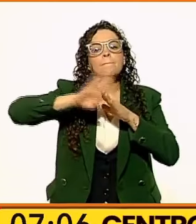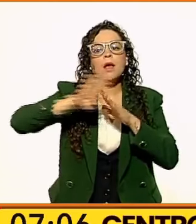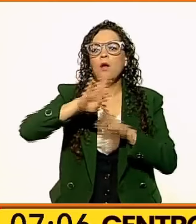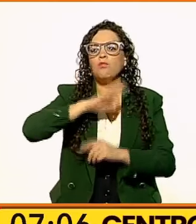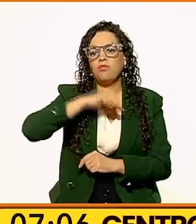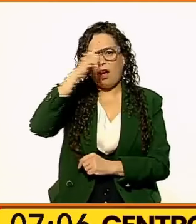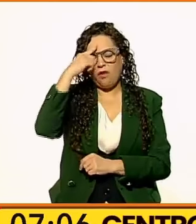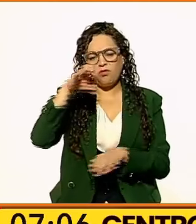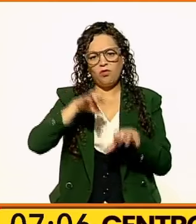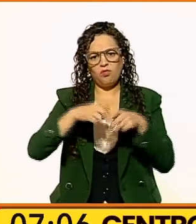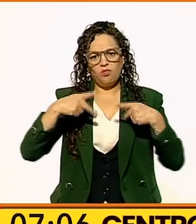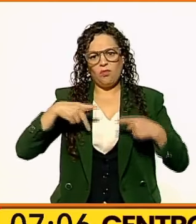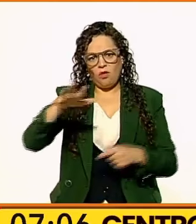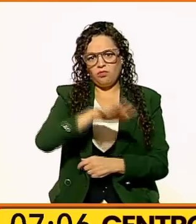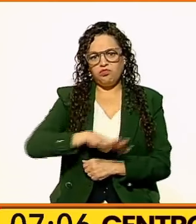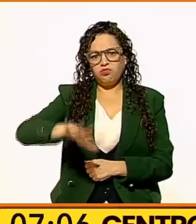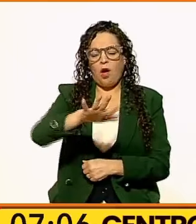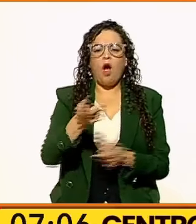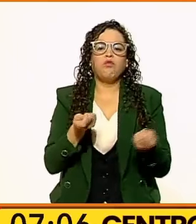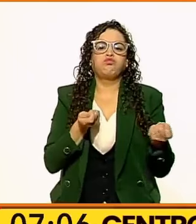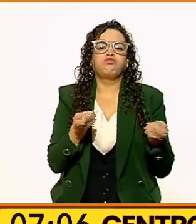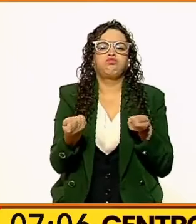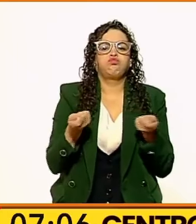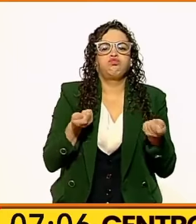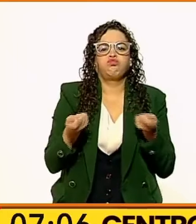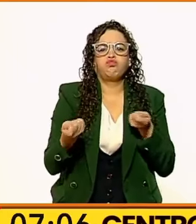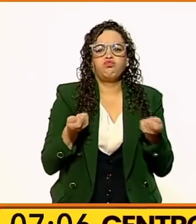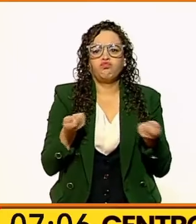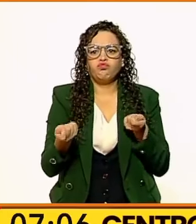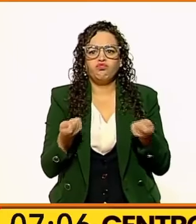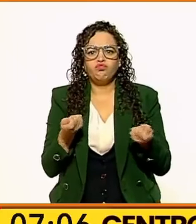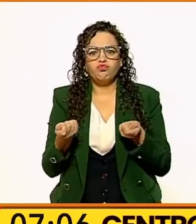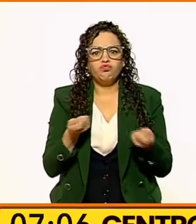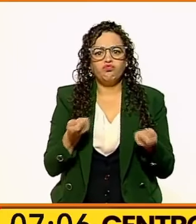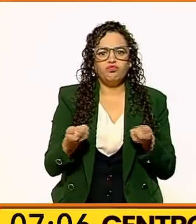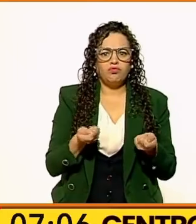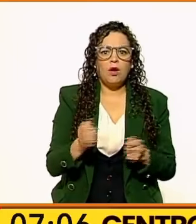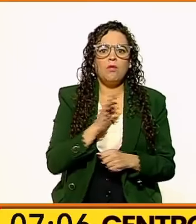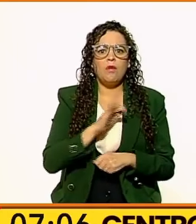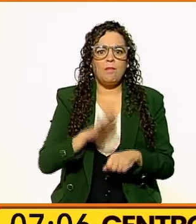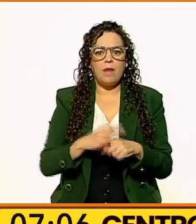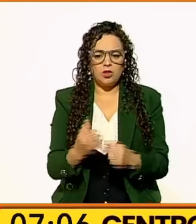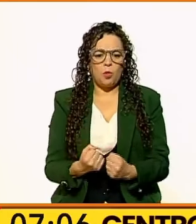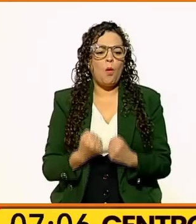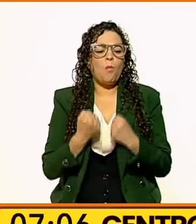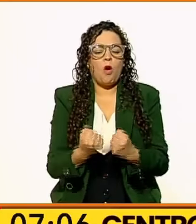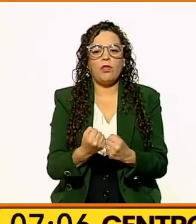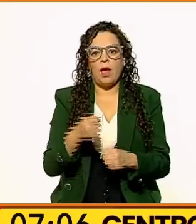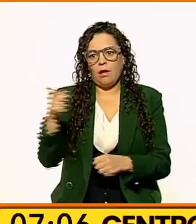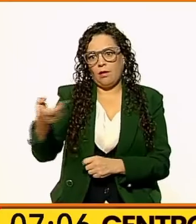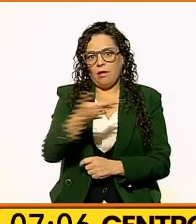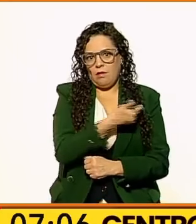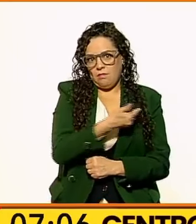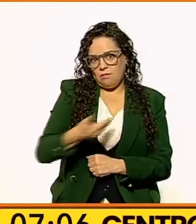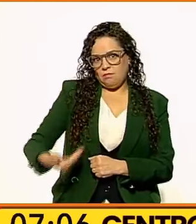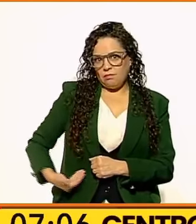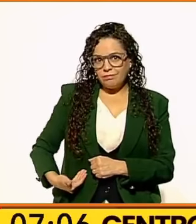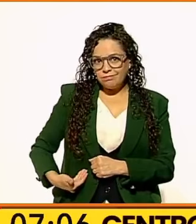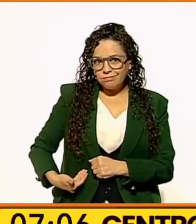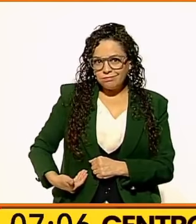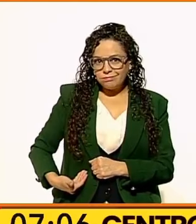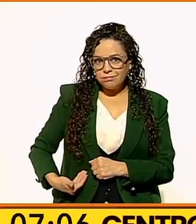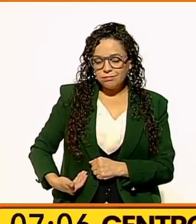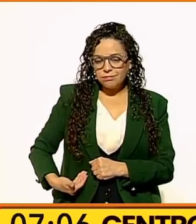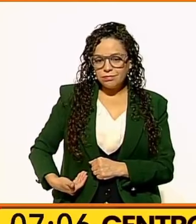sobre la población de los Estados Unidos y concentrar poder en el Ejecutivo. Como dije antes, esto va más allá de